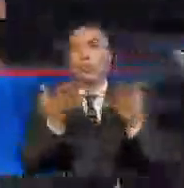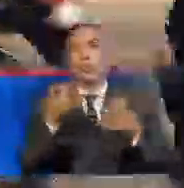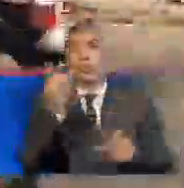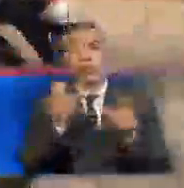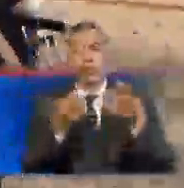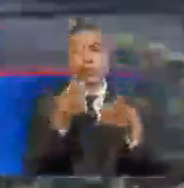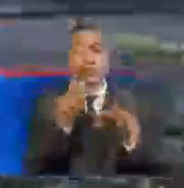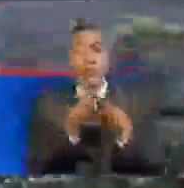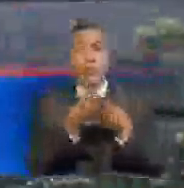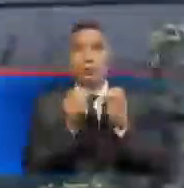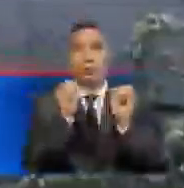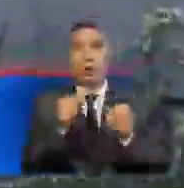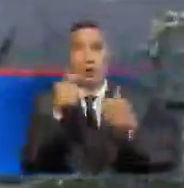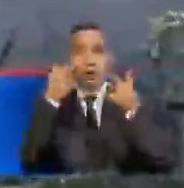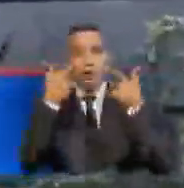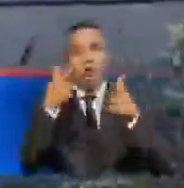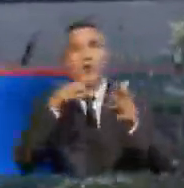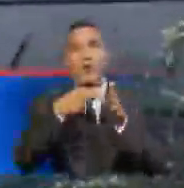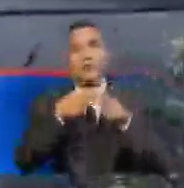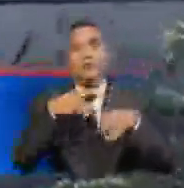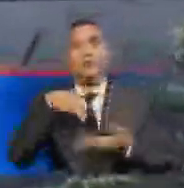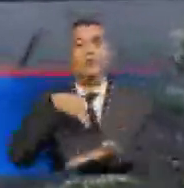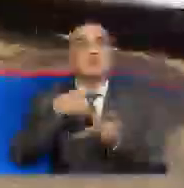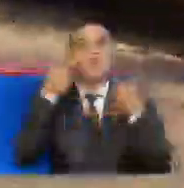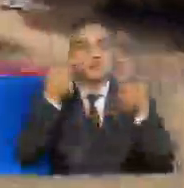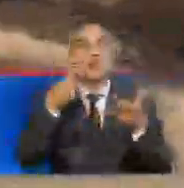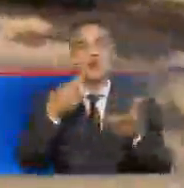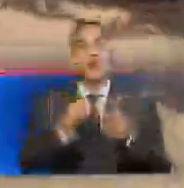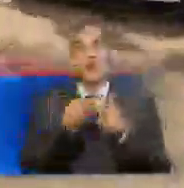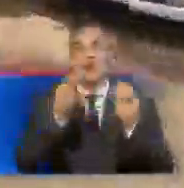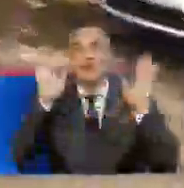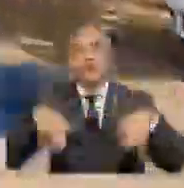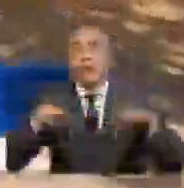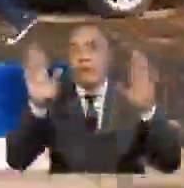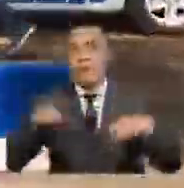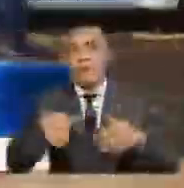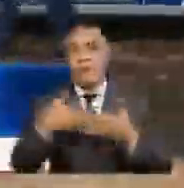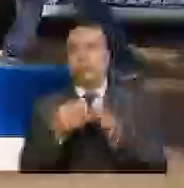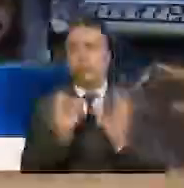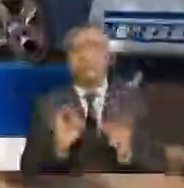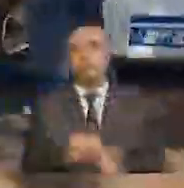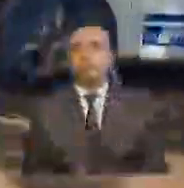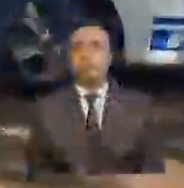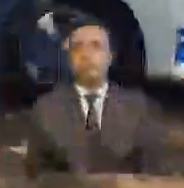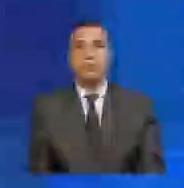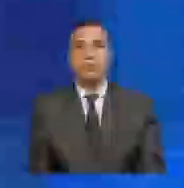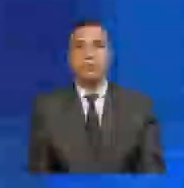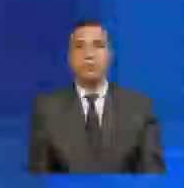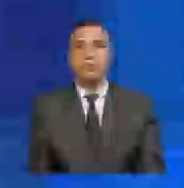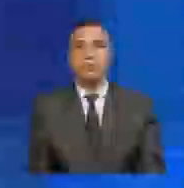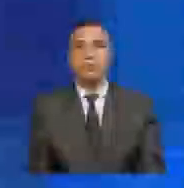internos pueden vigilar a los uniformados. Emilio Zamora, TC Televisión.